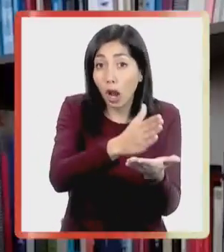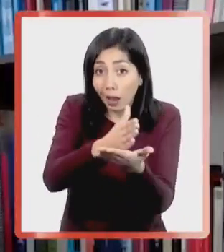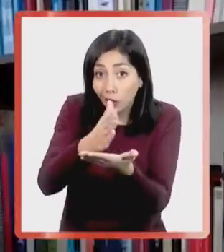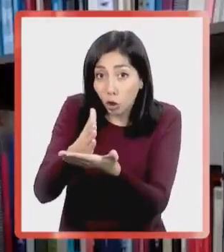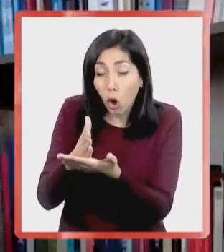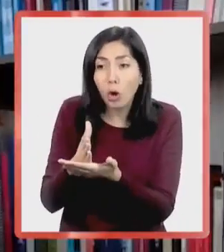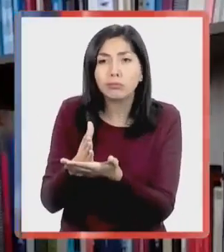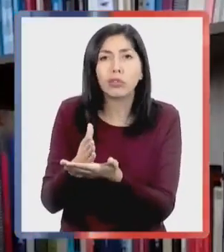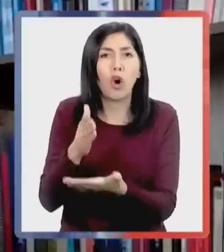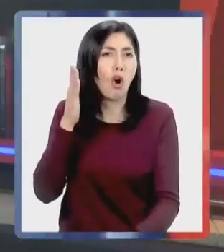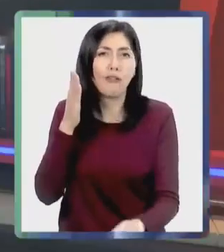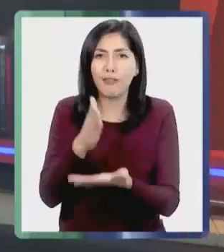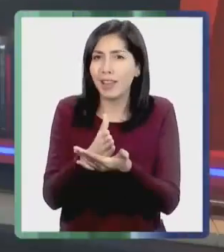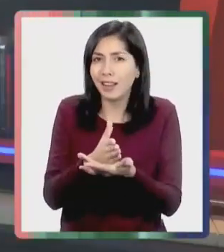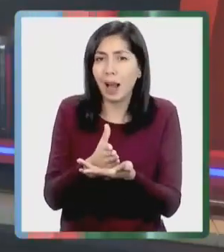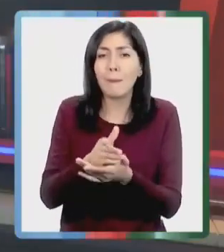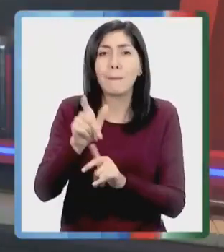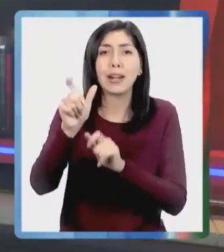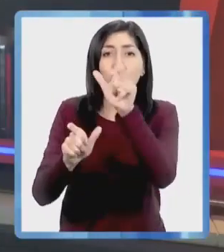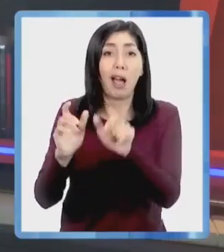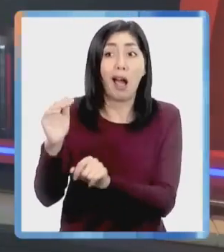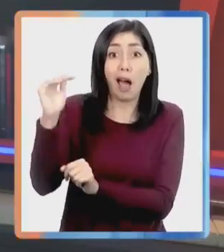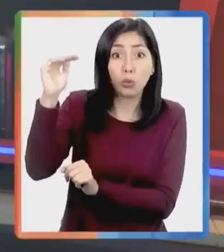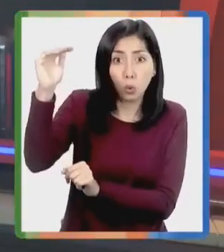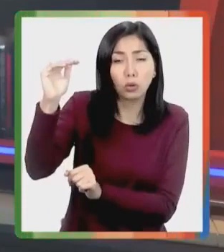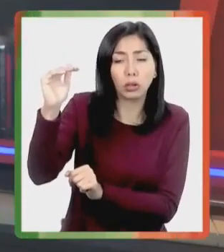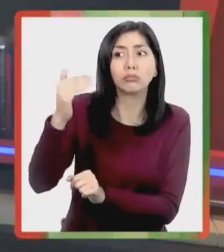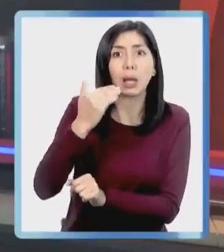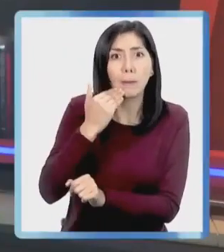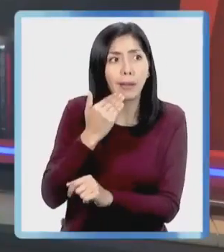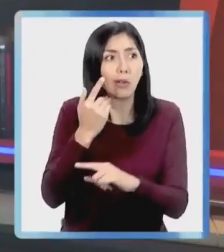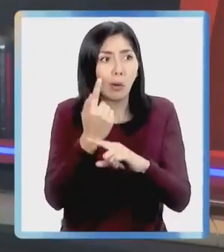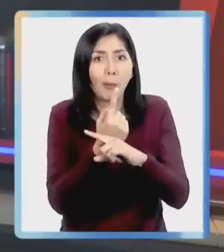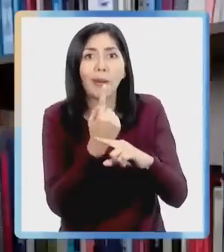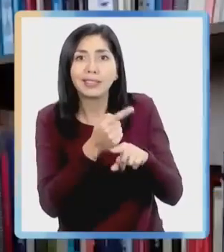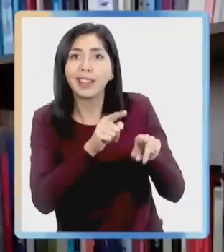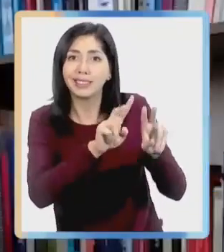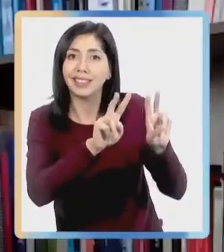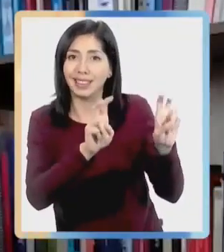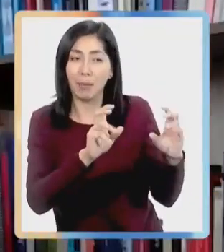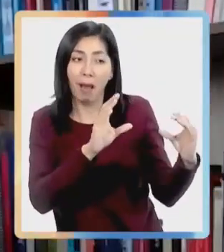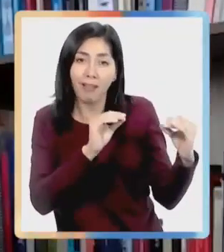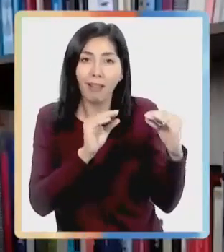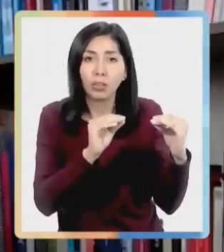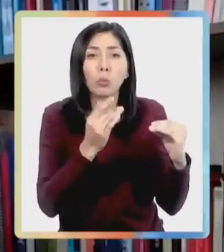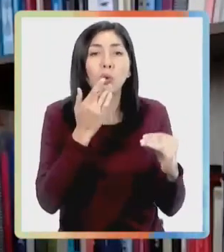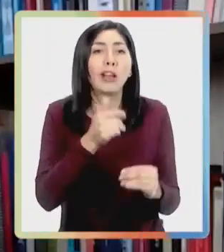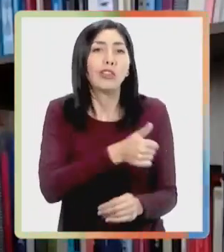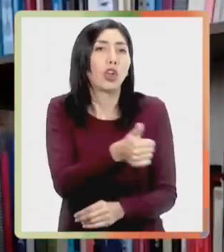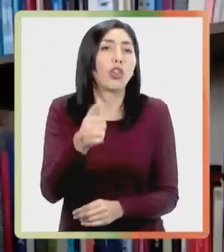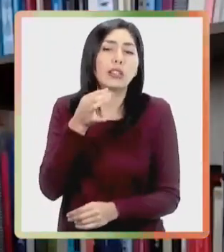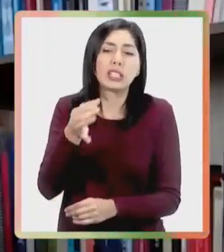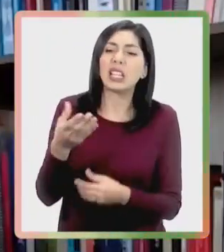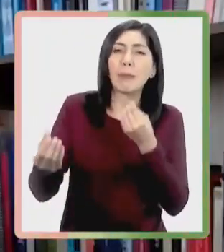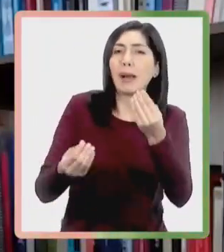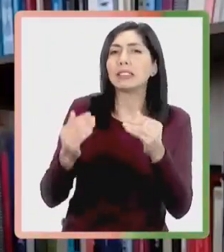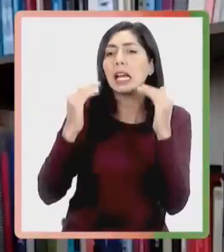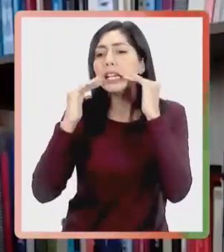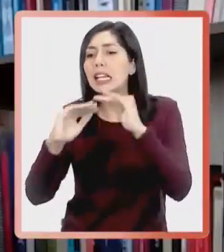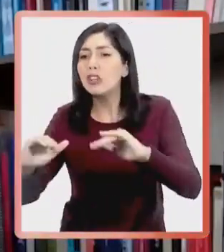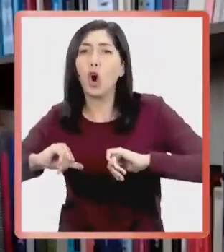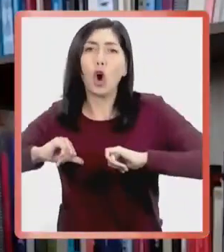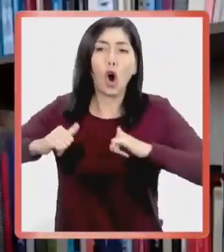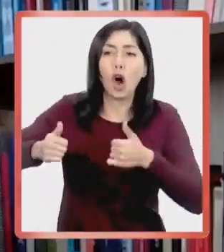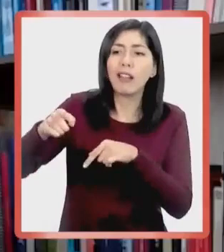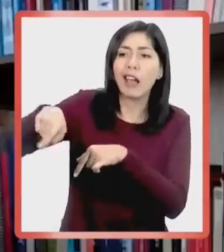que esto va a obligar a que los adultos y las adultas también vayamos hablando de estos temas, porque estamos todos discutiendo qué pasa con la infancia y la adolescencia, y la verdad es que los adultos